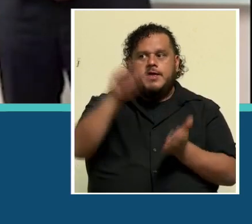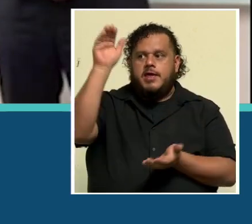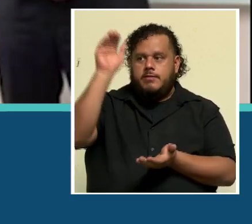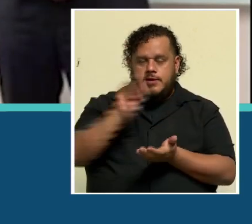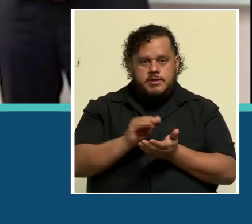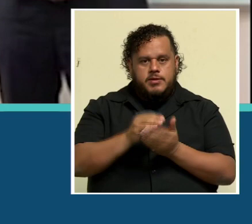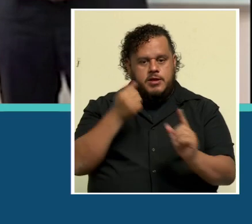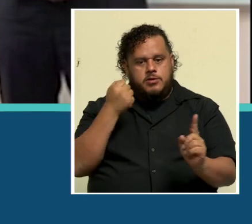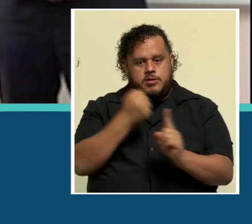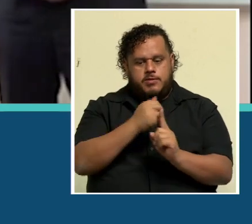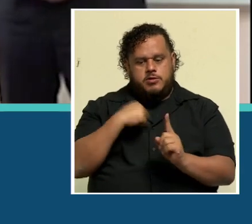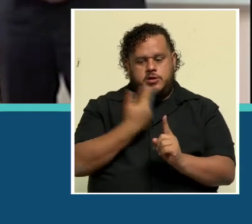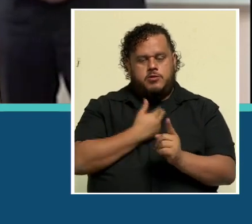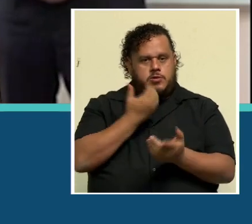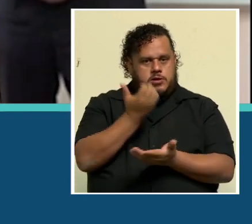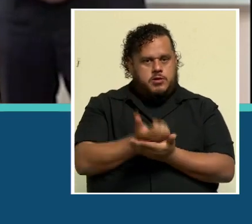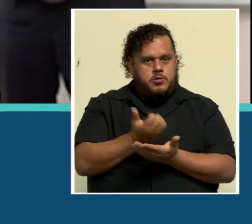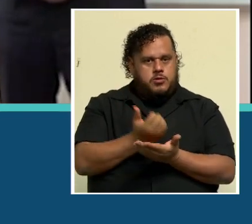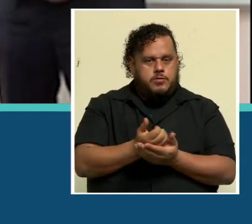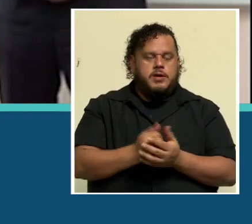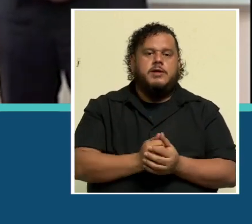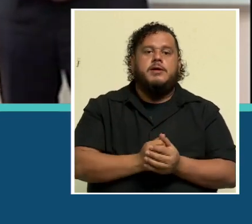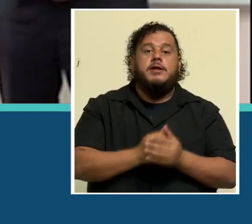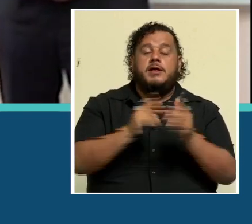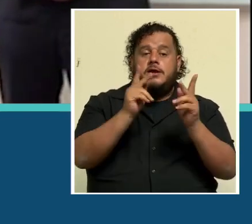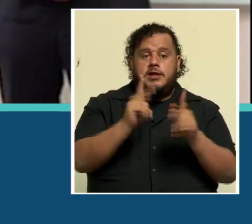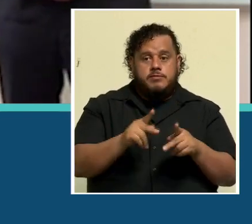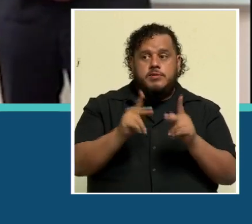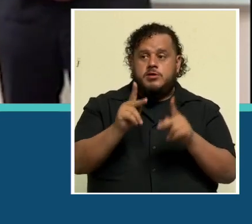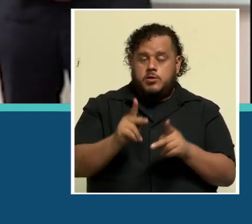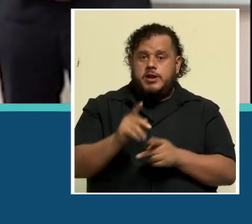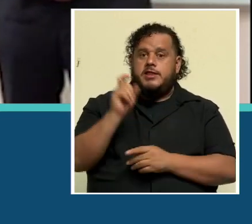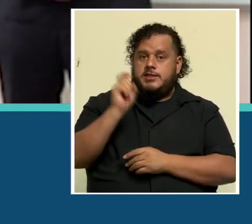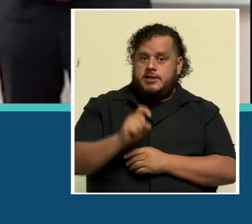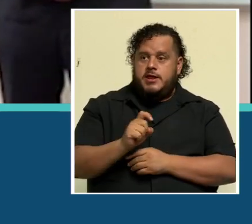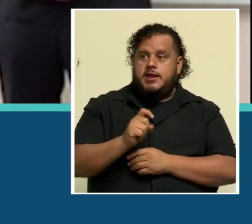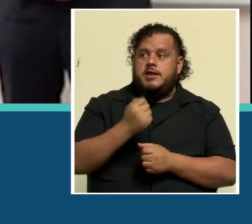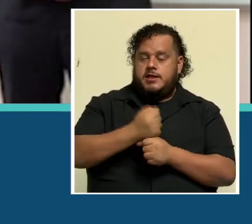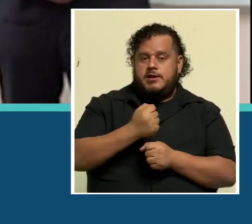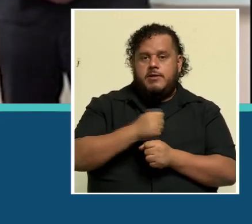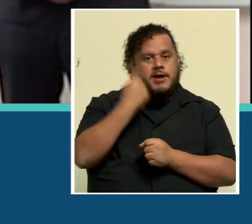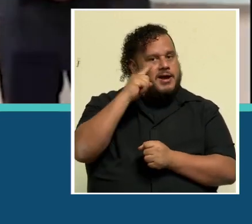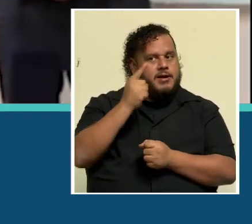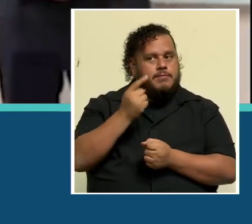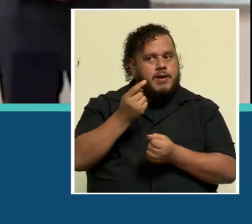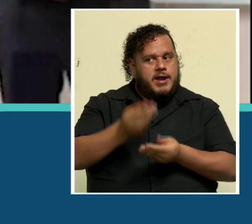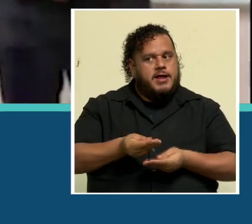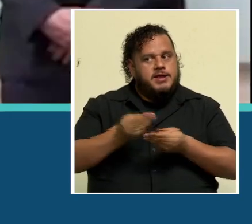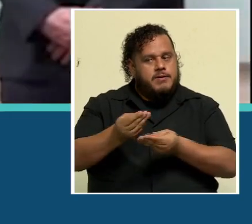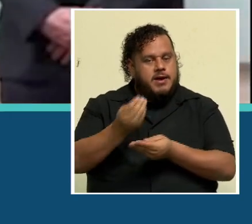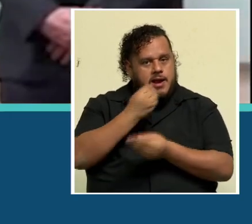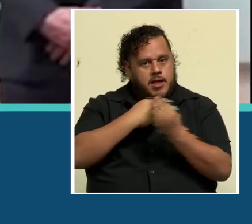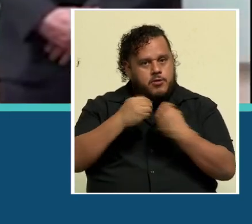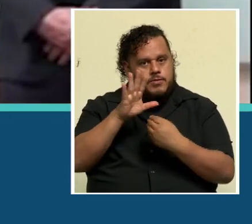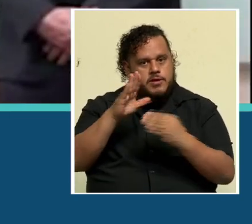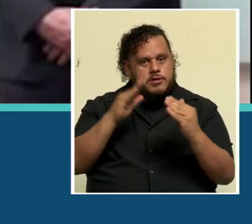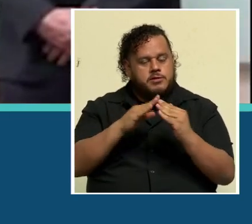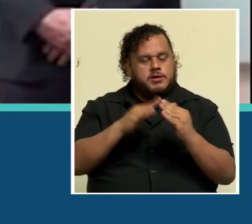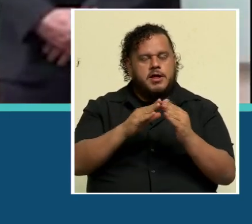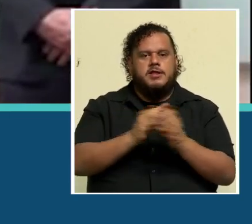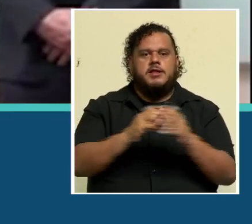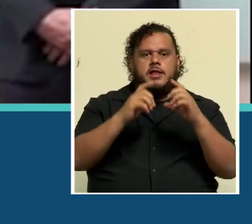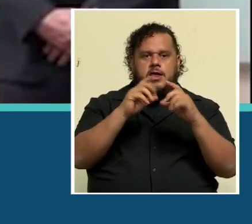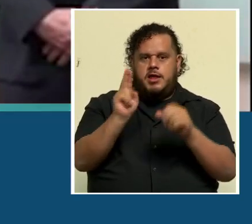en nuestra economía, dado que sabemos que la gente debe y tiene que trabajar para llevar su sustento a sus hogares. El uso de la